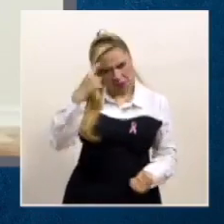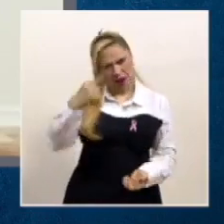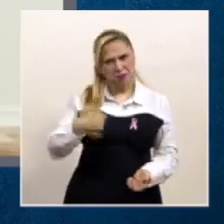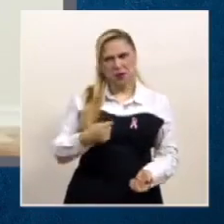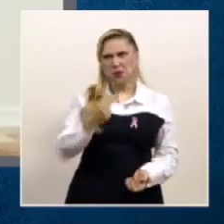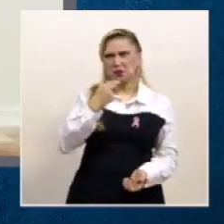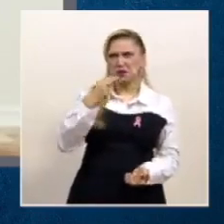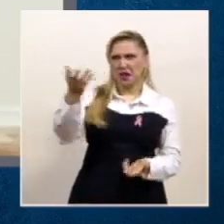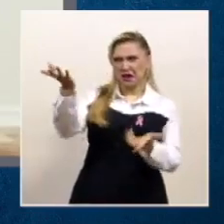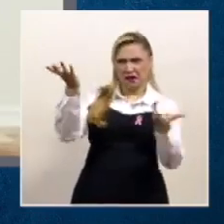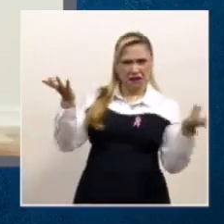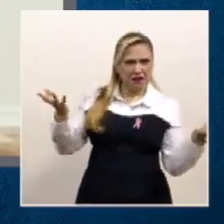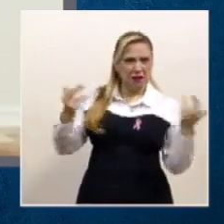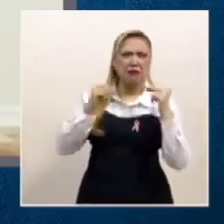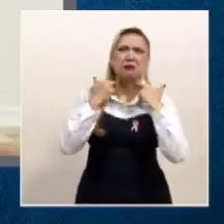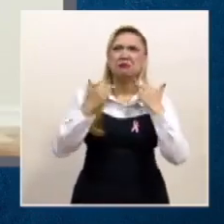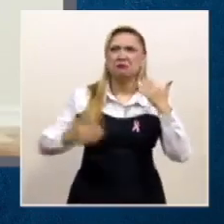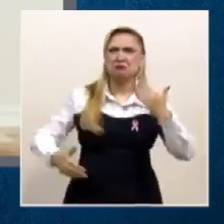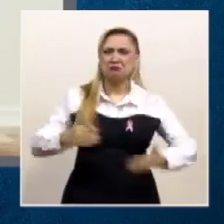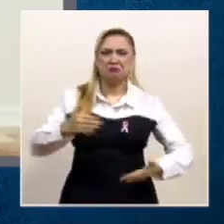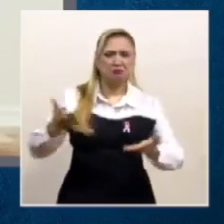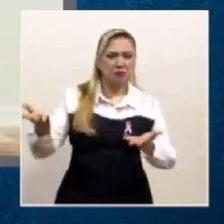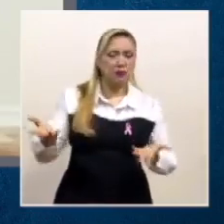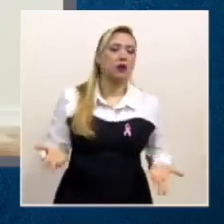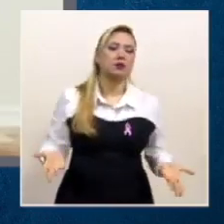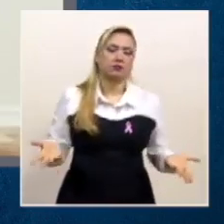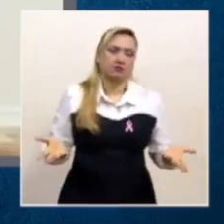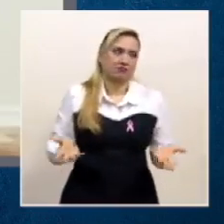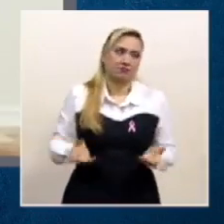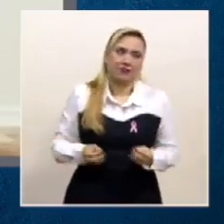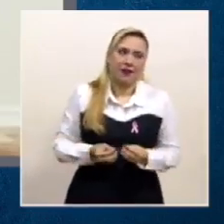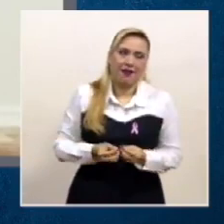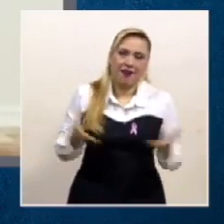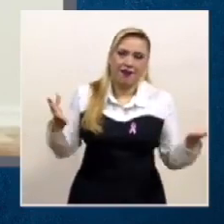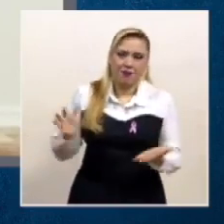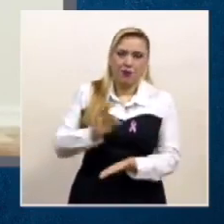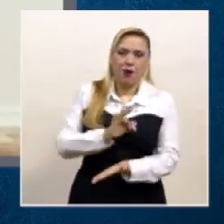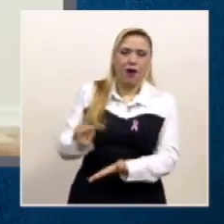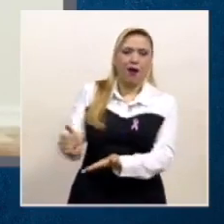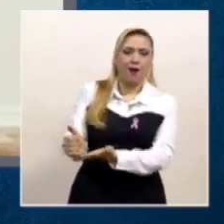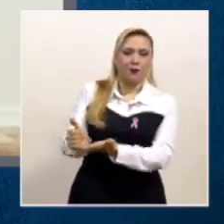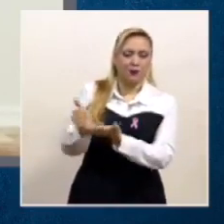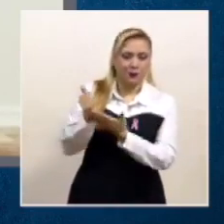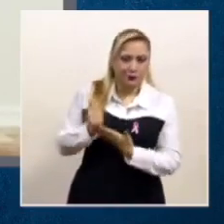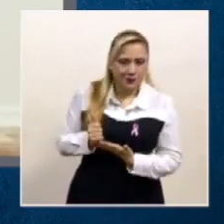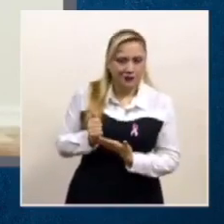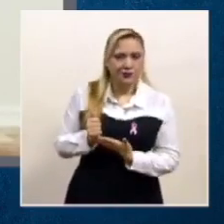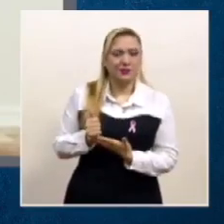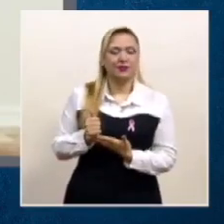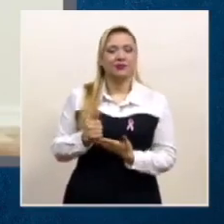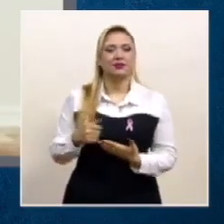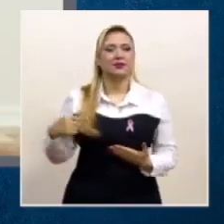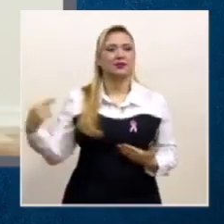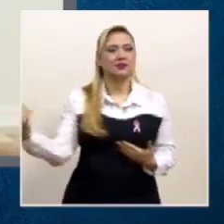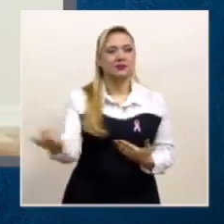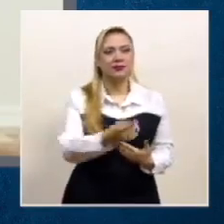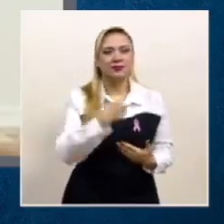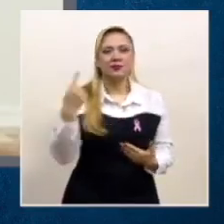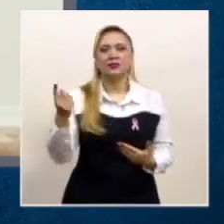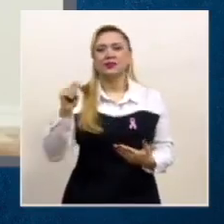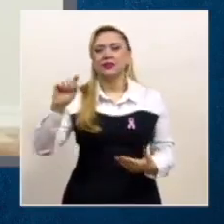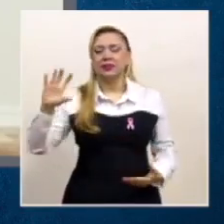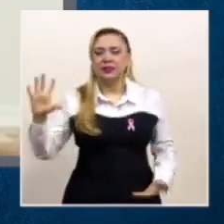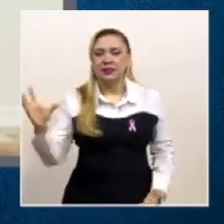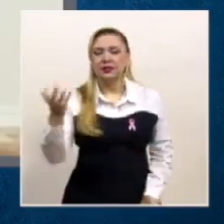con discapacidad, porque por supuesto la inteligencia artificial nos ayuda a que muchos medios